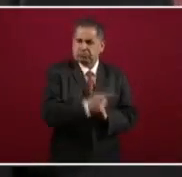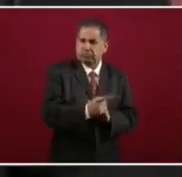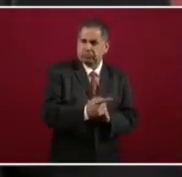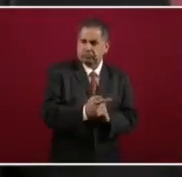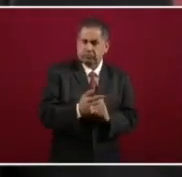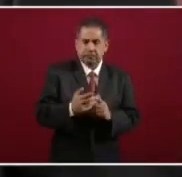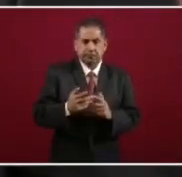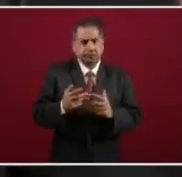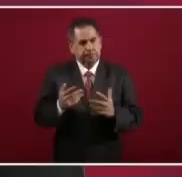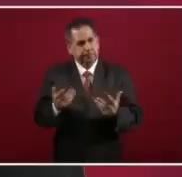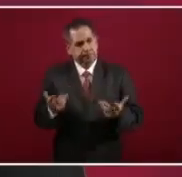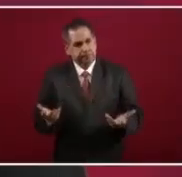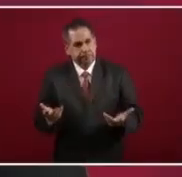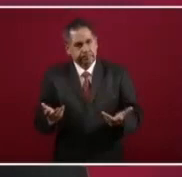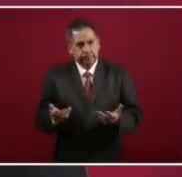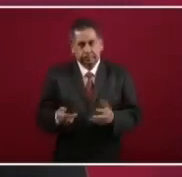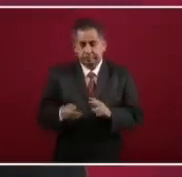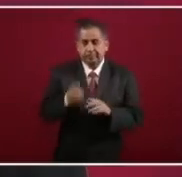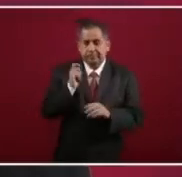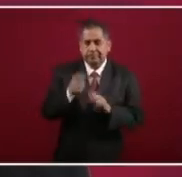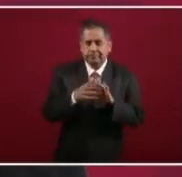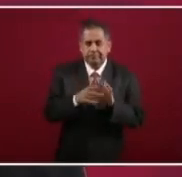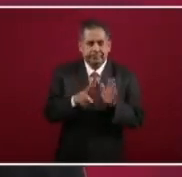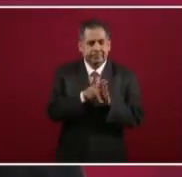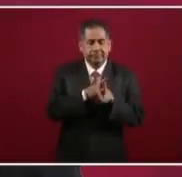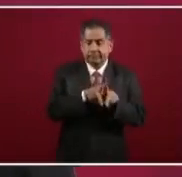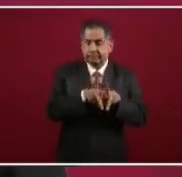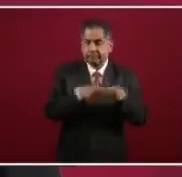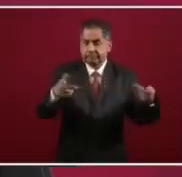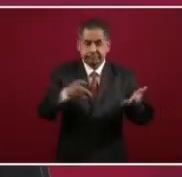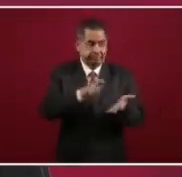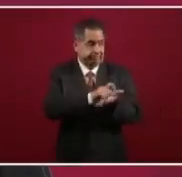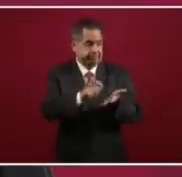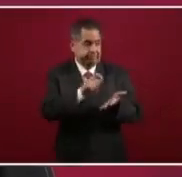y prensa subvencionada